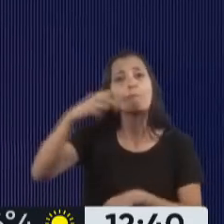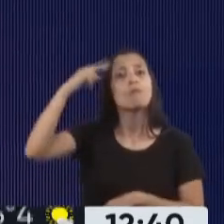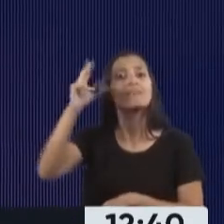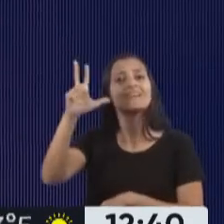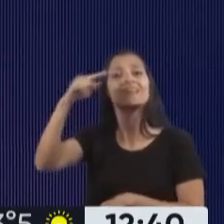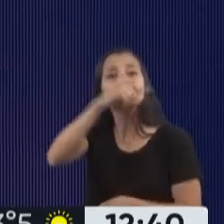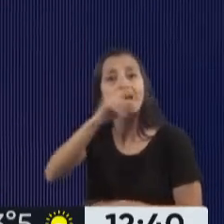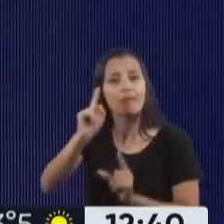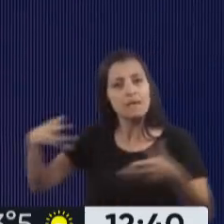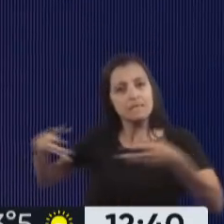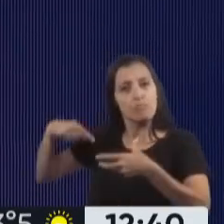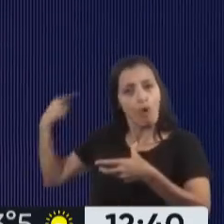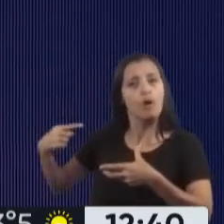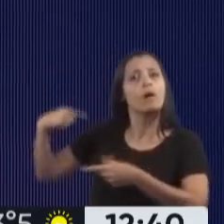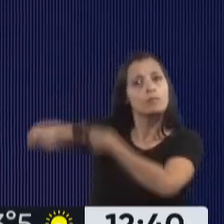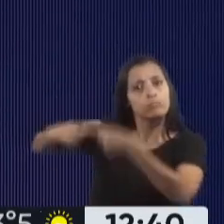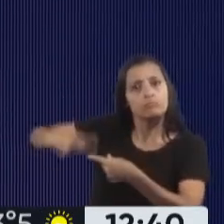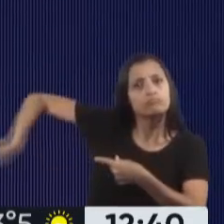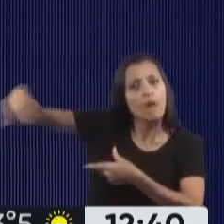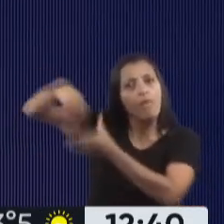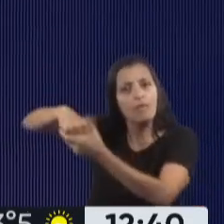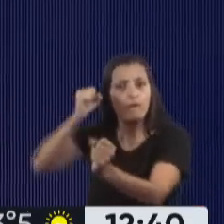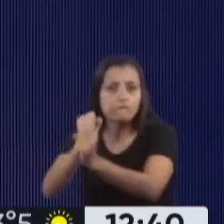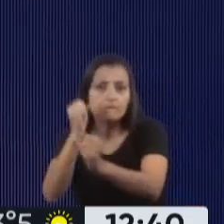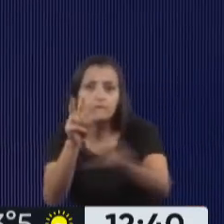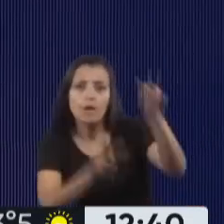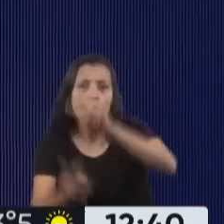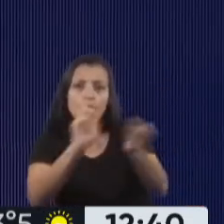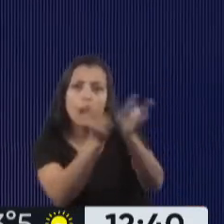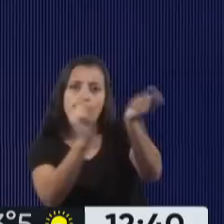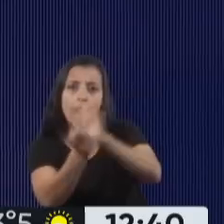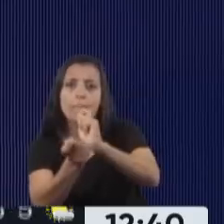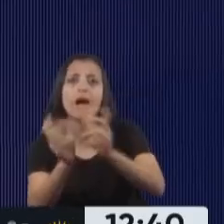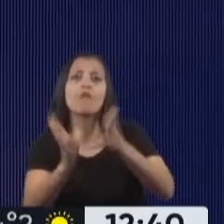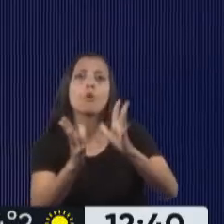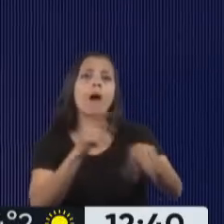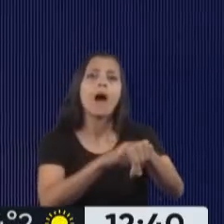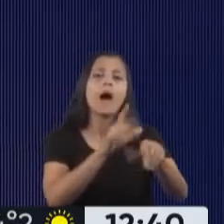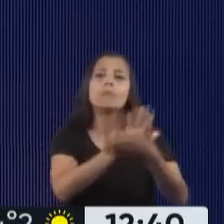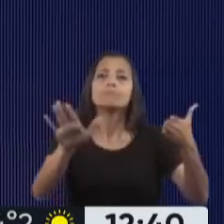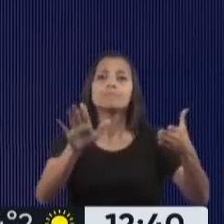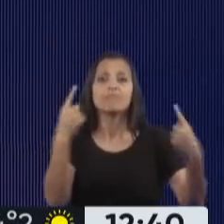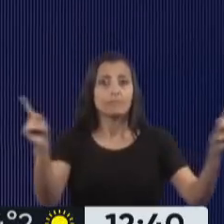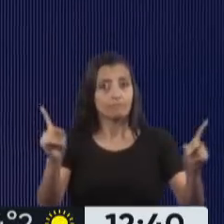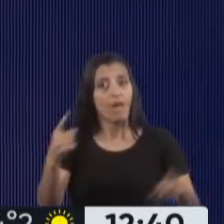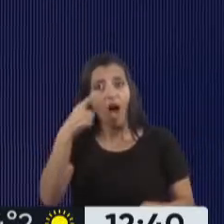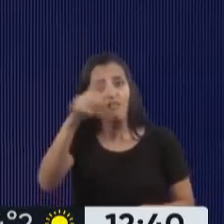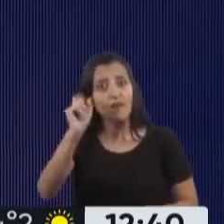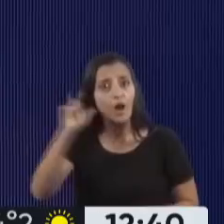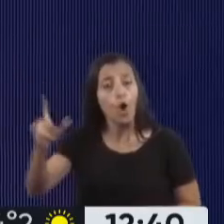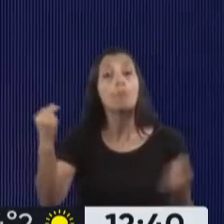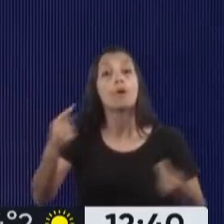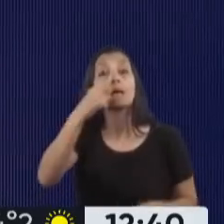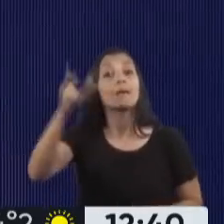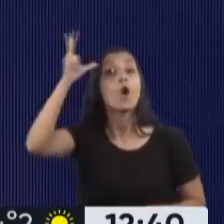justamente trabajaban para que esta vez fuera diferente. Y vaya que lo lograron, porque cuando en